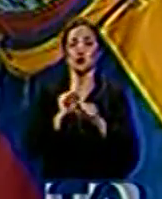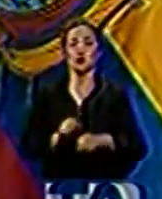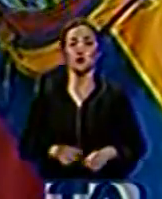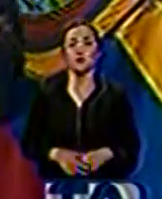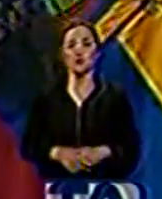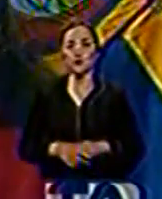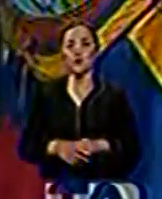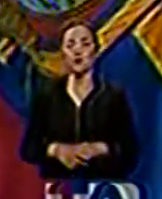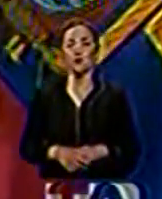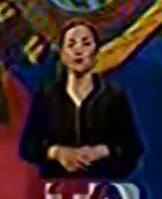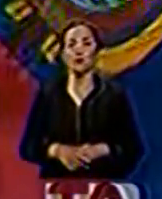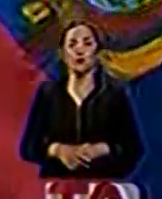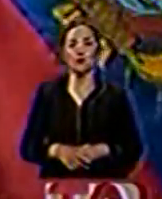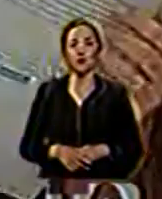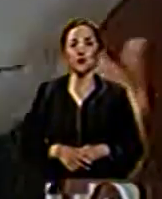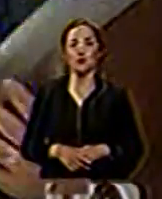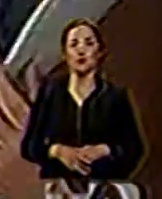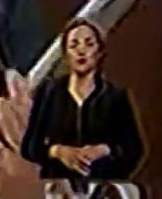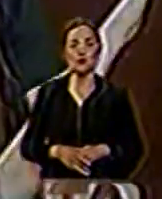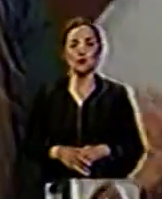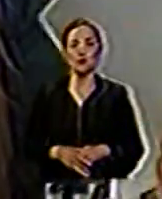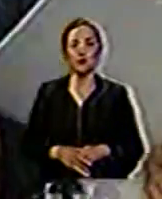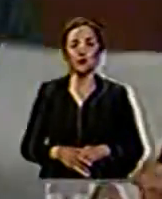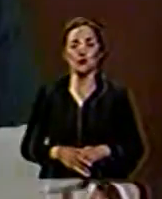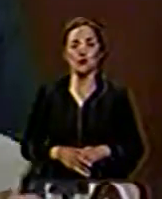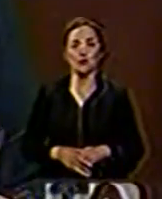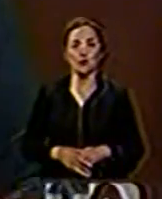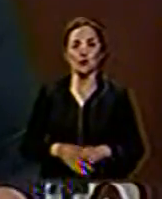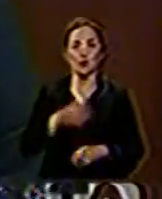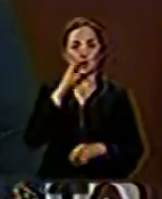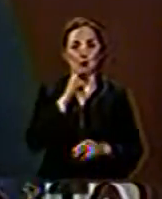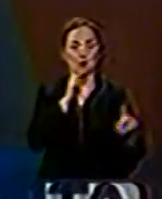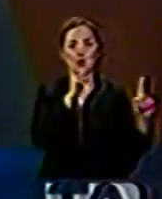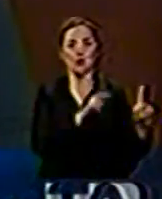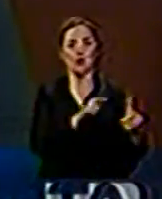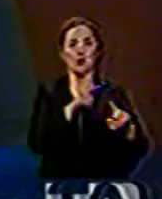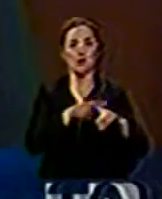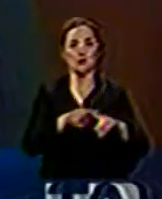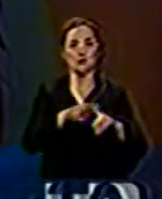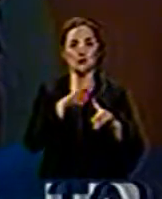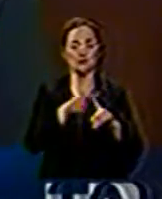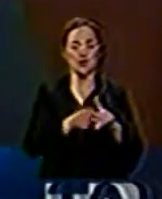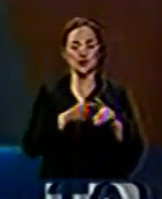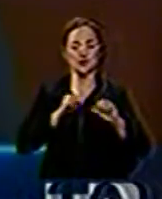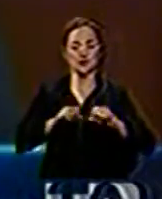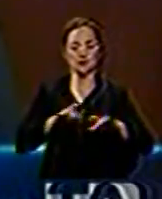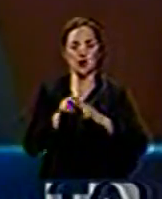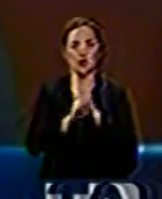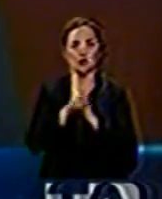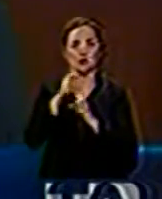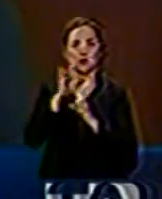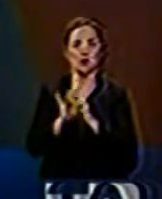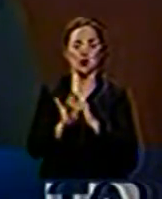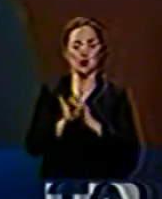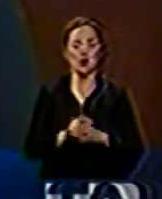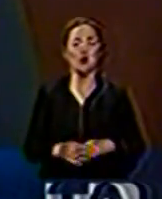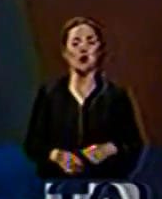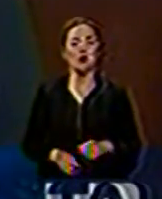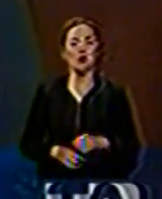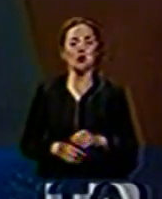conozca públicamente la semana pasada. El señor Sagbay, desde septiembre del año 2018, de forma